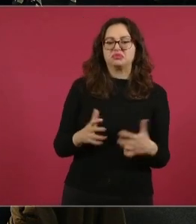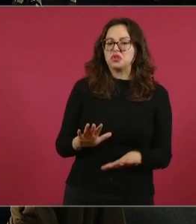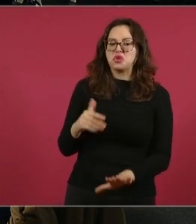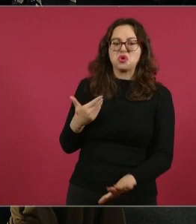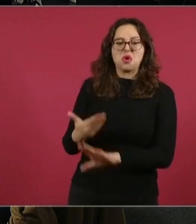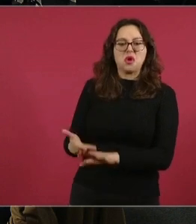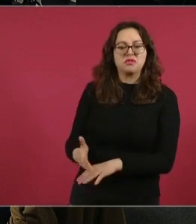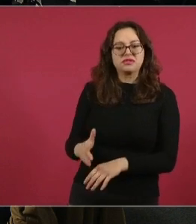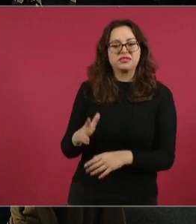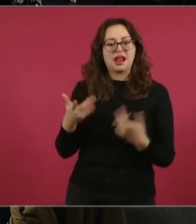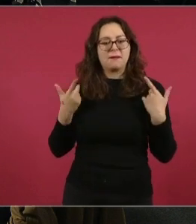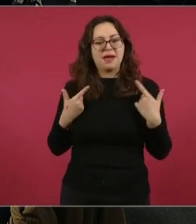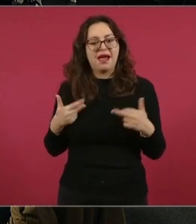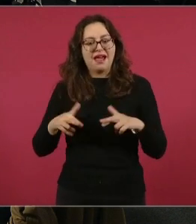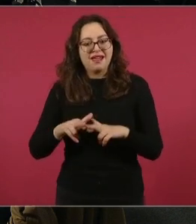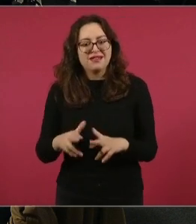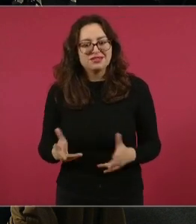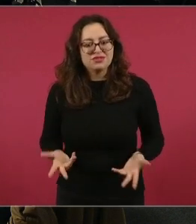hablar de que los maestros eran